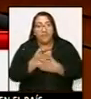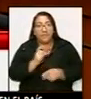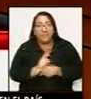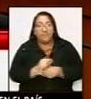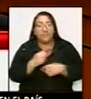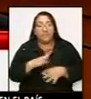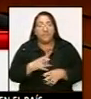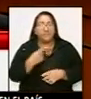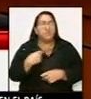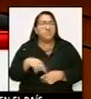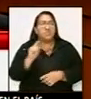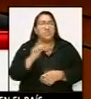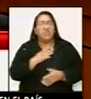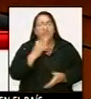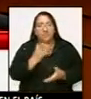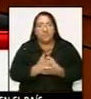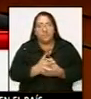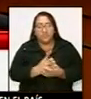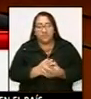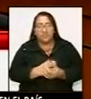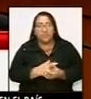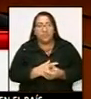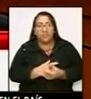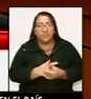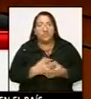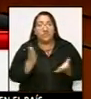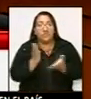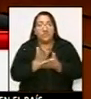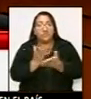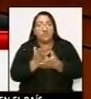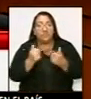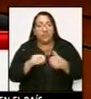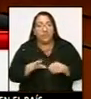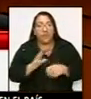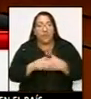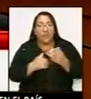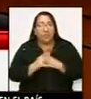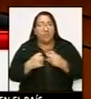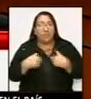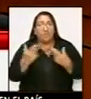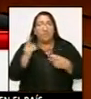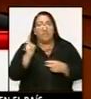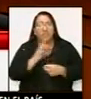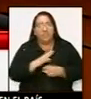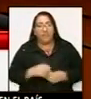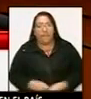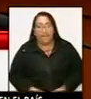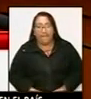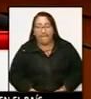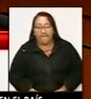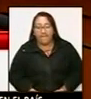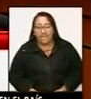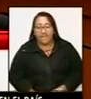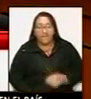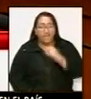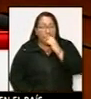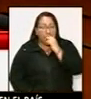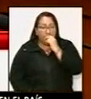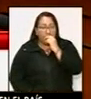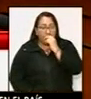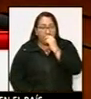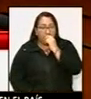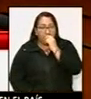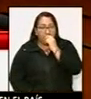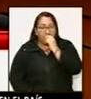hay 1000 problemas, colegios abandonados, colegios que no tienen docente, están contratando recién en mes